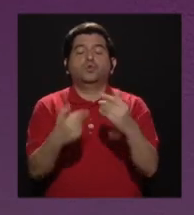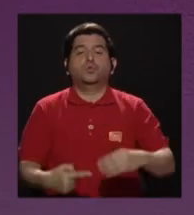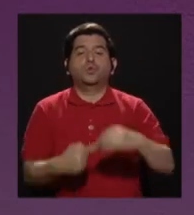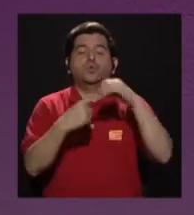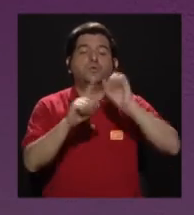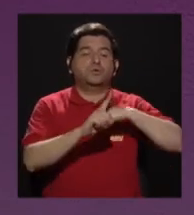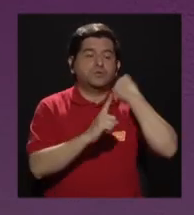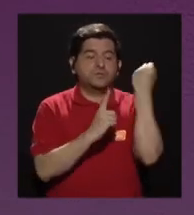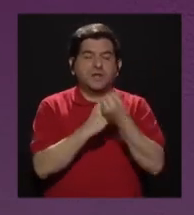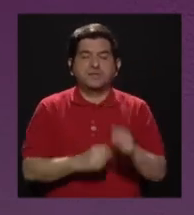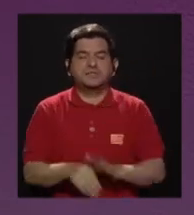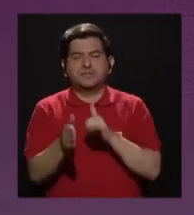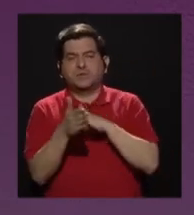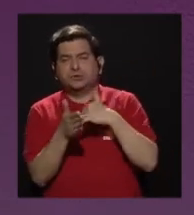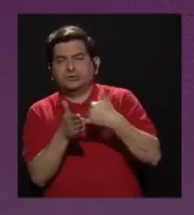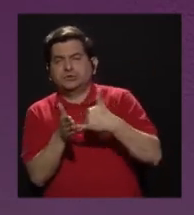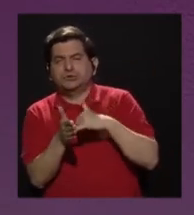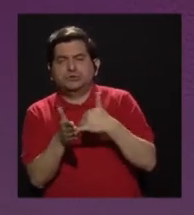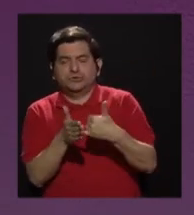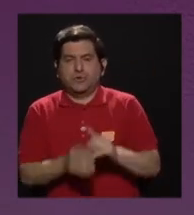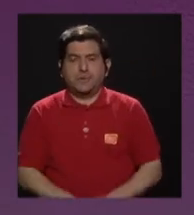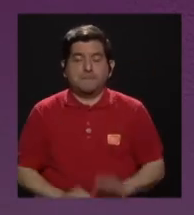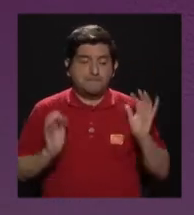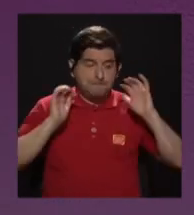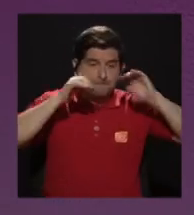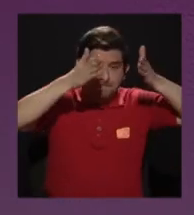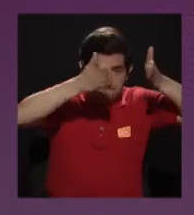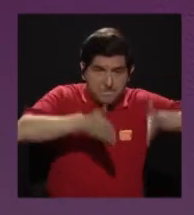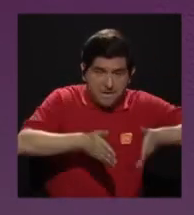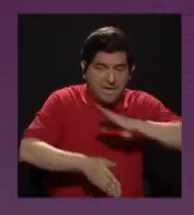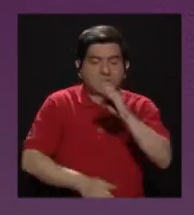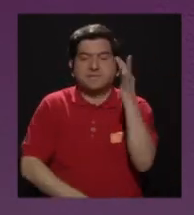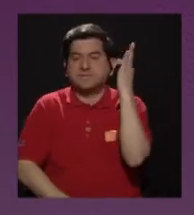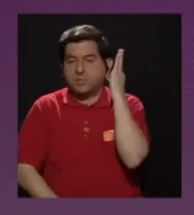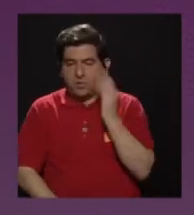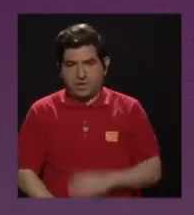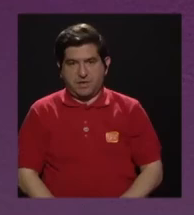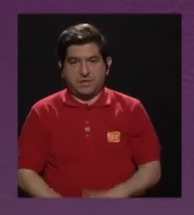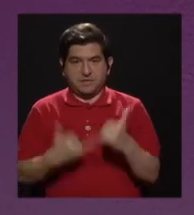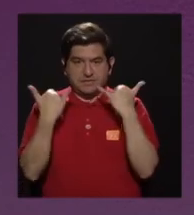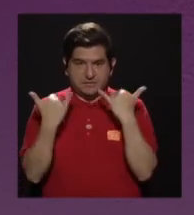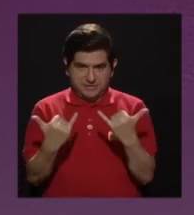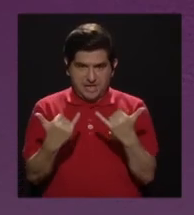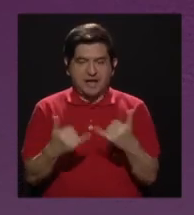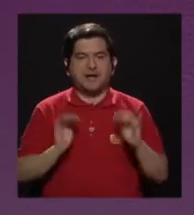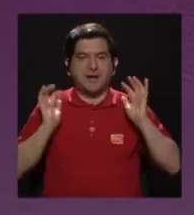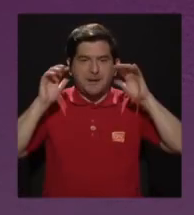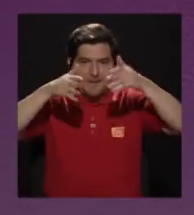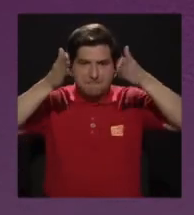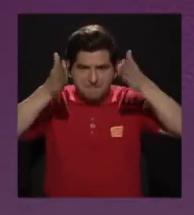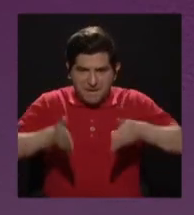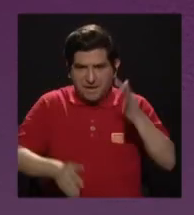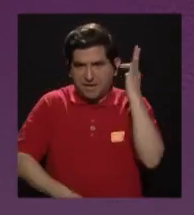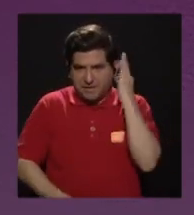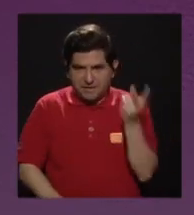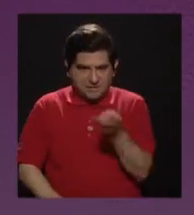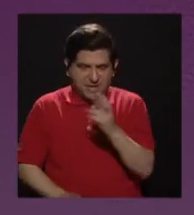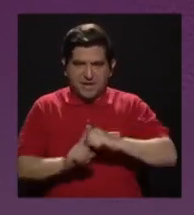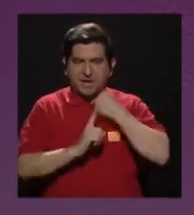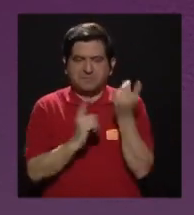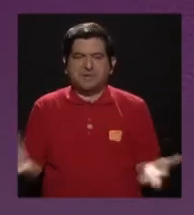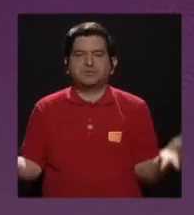en una situación de mucha vulnerabilidad, lo que son migrantes y lo que son las mujeres. Ahora, cuando hablamos de mujeres migrantes, se juntan las dos